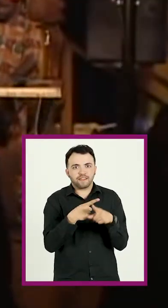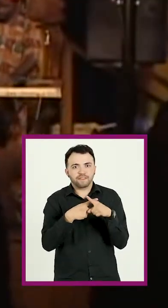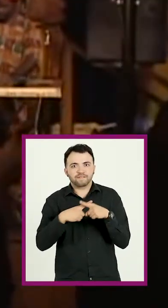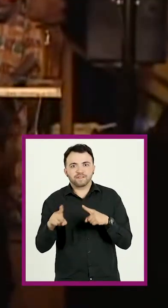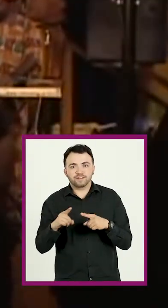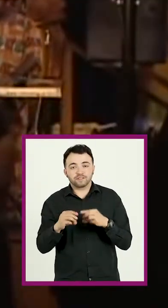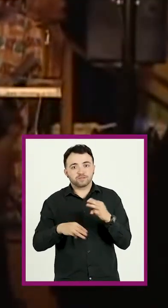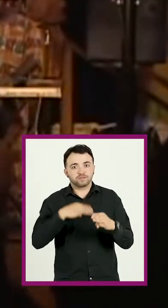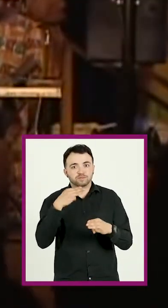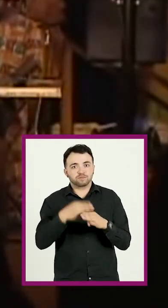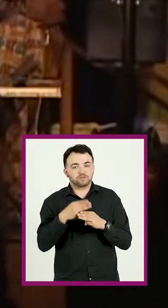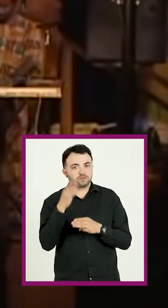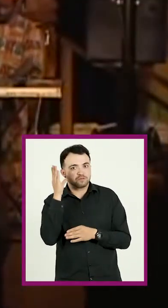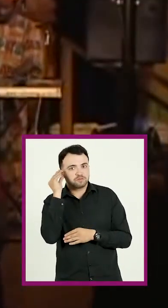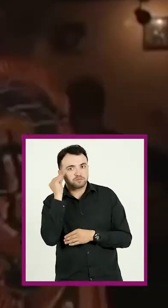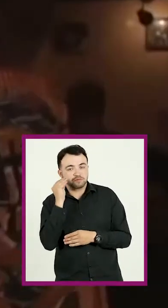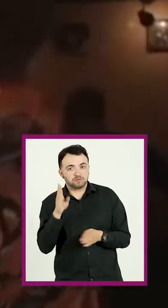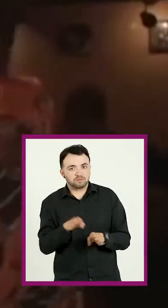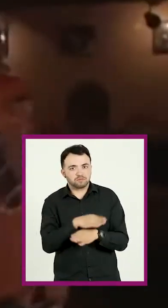música.